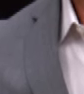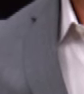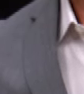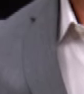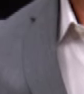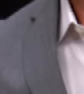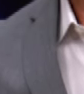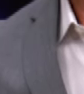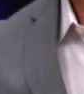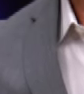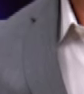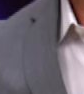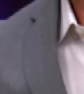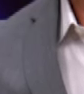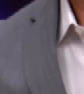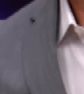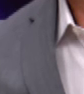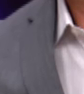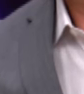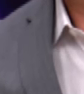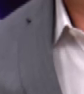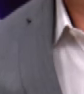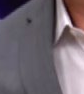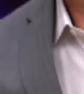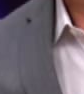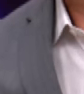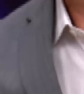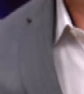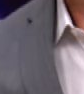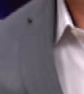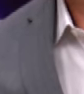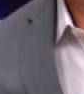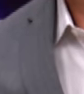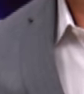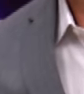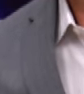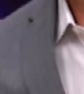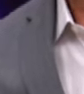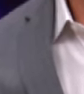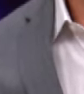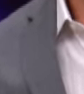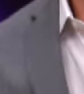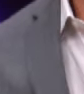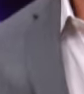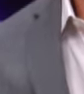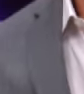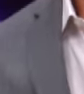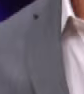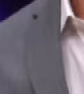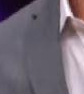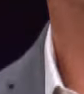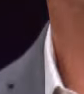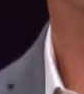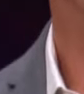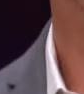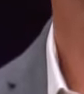posibilidad que además que cumplir la Norma por razones de si vos queres recibir inversiones y no estás respetando a tu propia corte es muy difícil que puedas recibir inversiones No